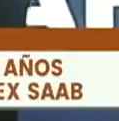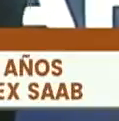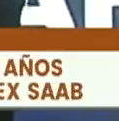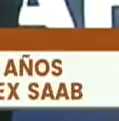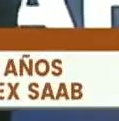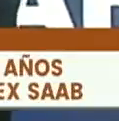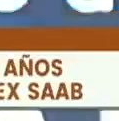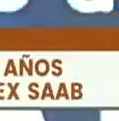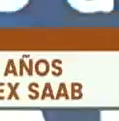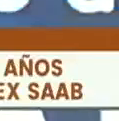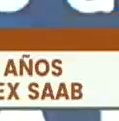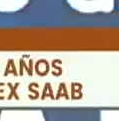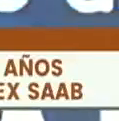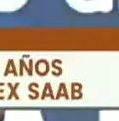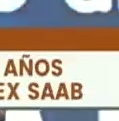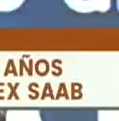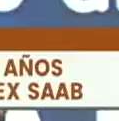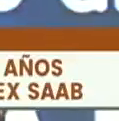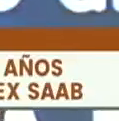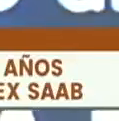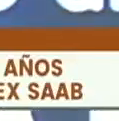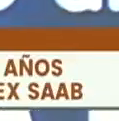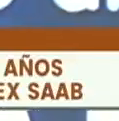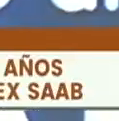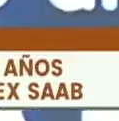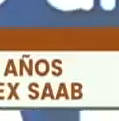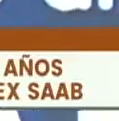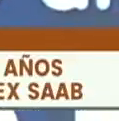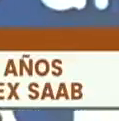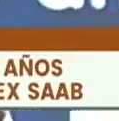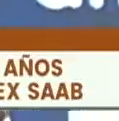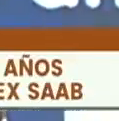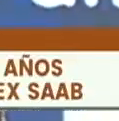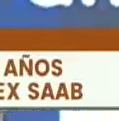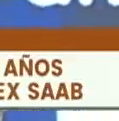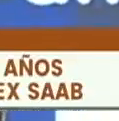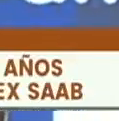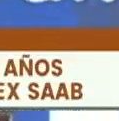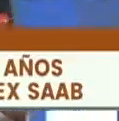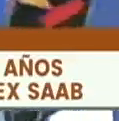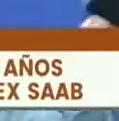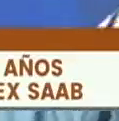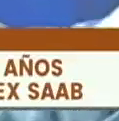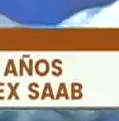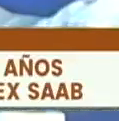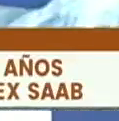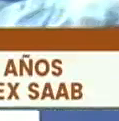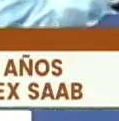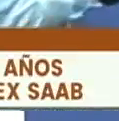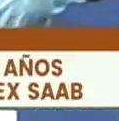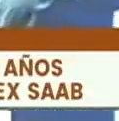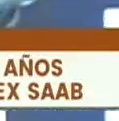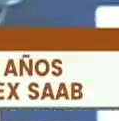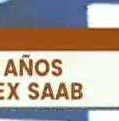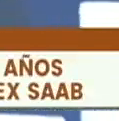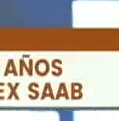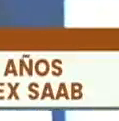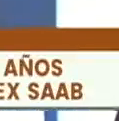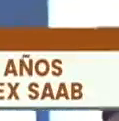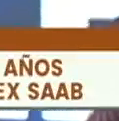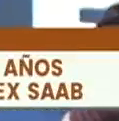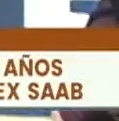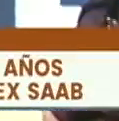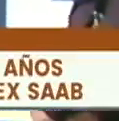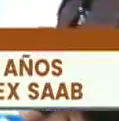de medicamentos, de salvar a la patria venezolana en contra de esas sanciones impuestas contra nuestro país. Mire, las redes